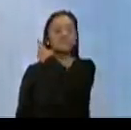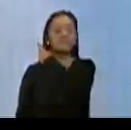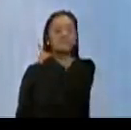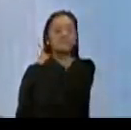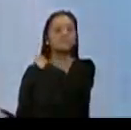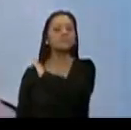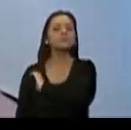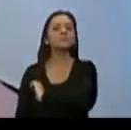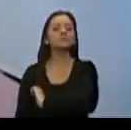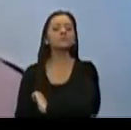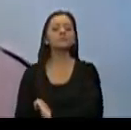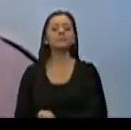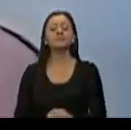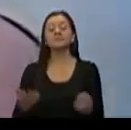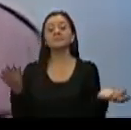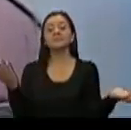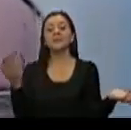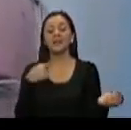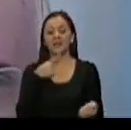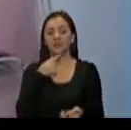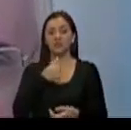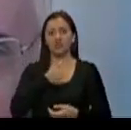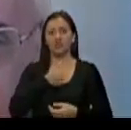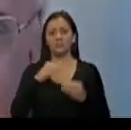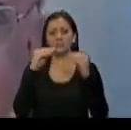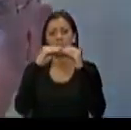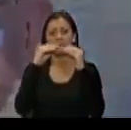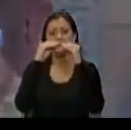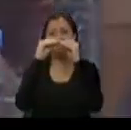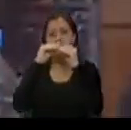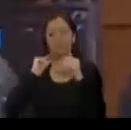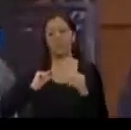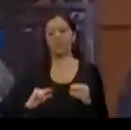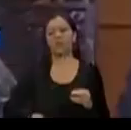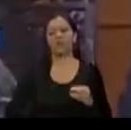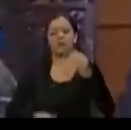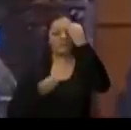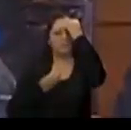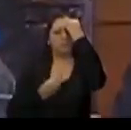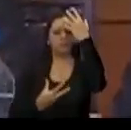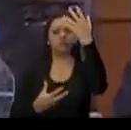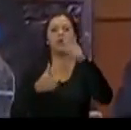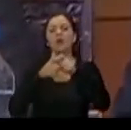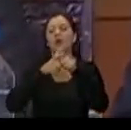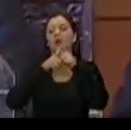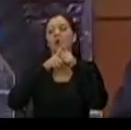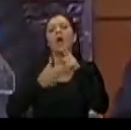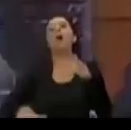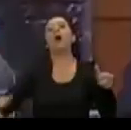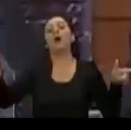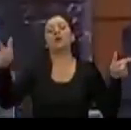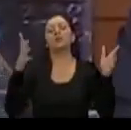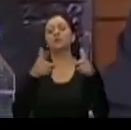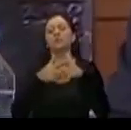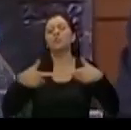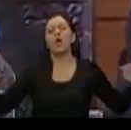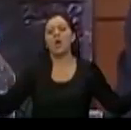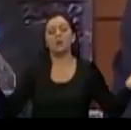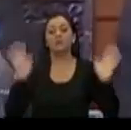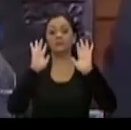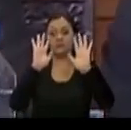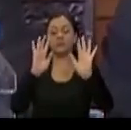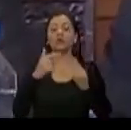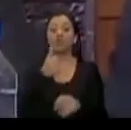Bueno, no quisiera dar muchos detalles aquí porque es un poco largo, pero queríamos decirle que le vamos a garantizar a los medios